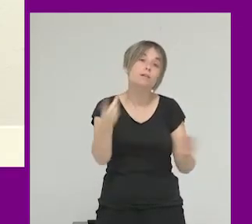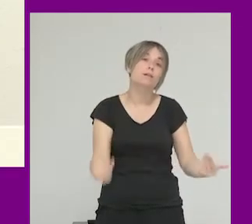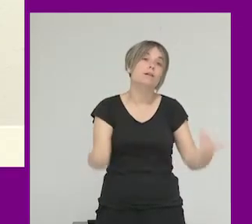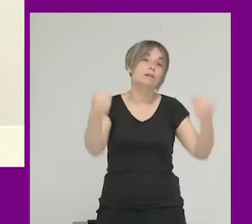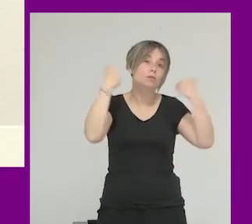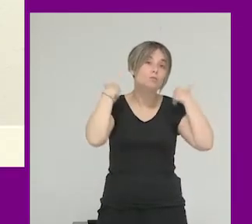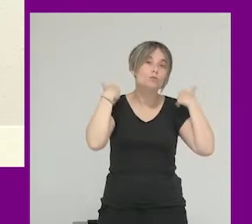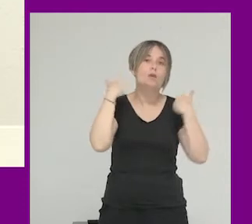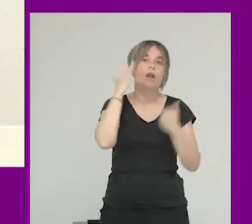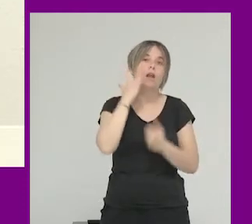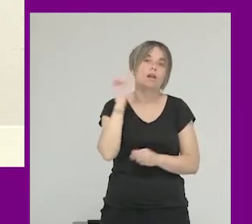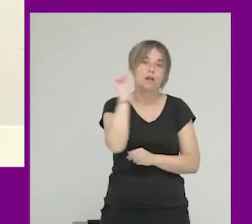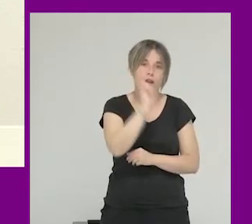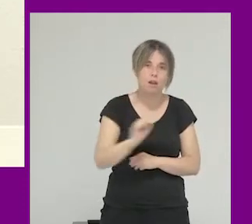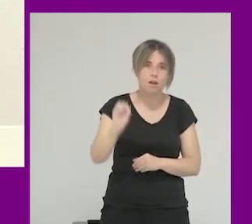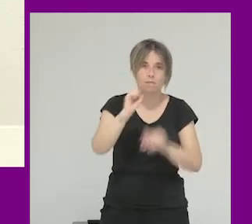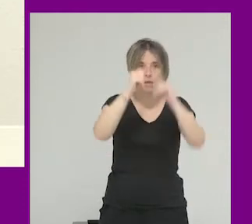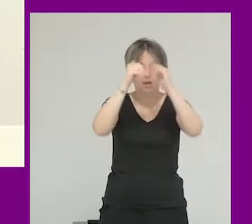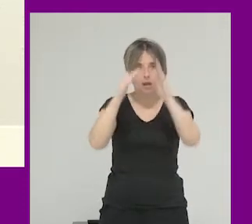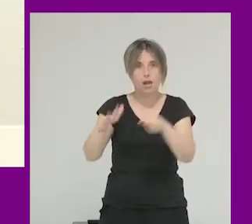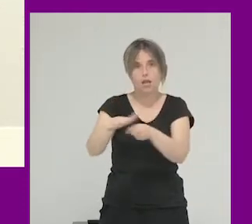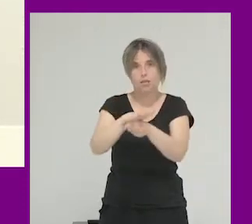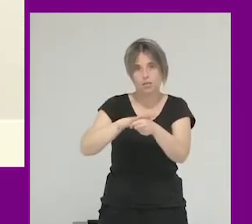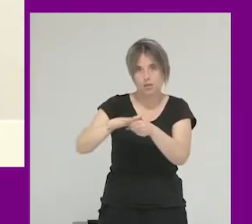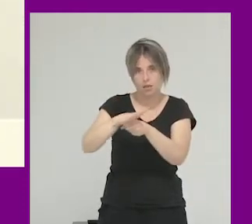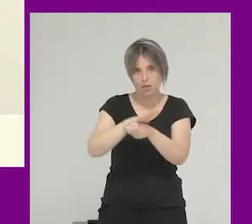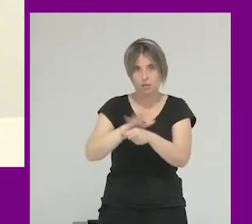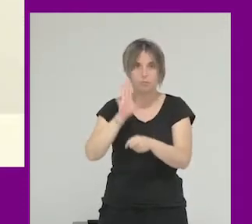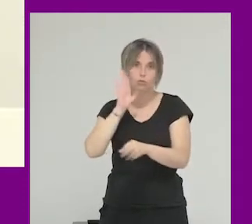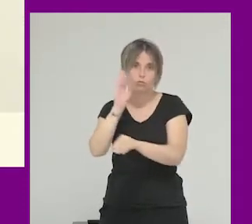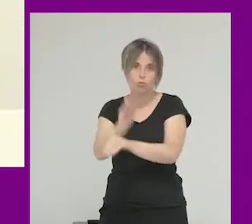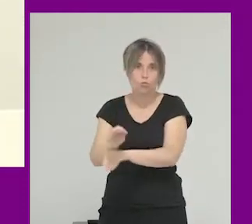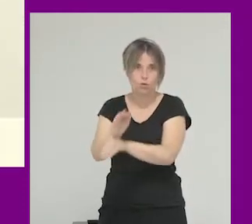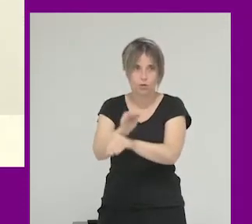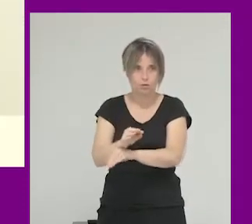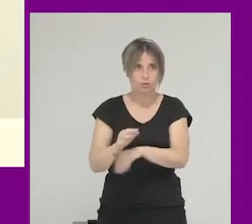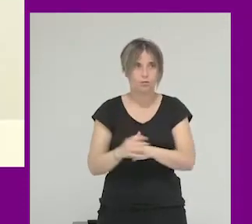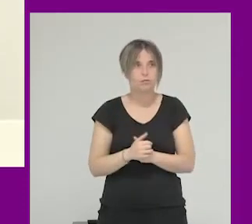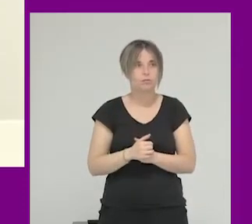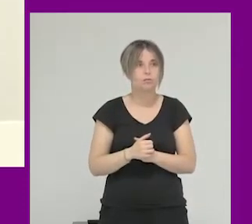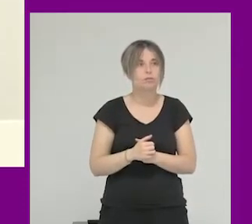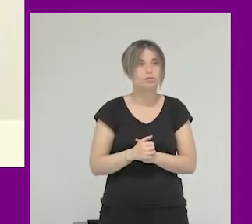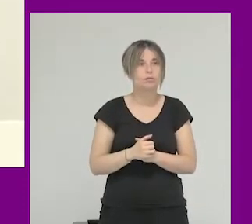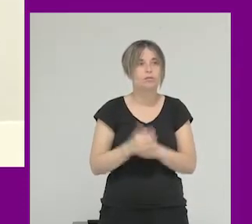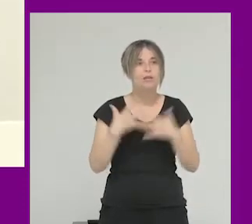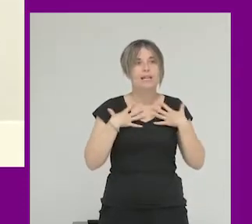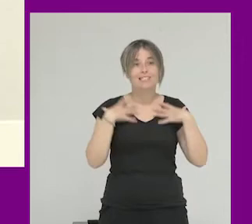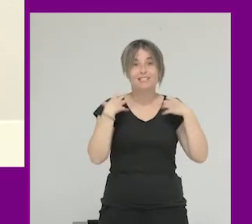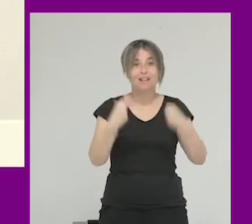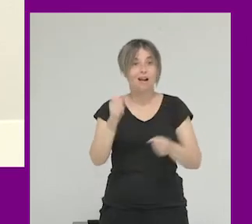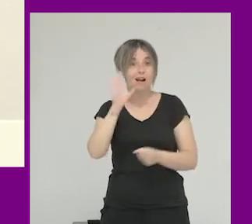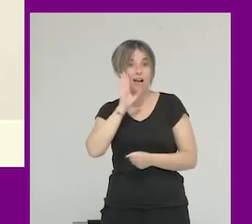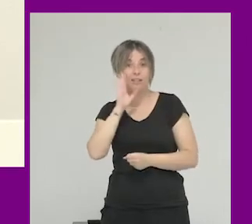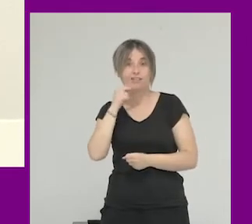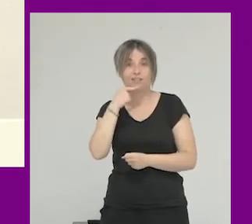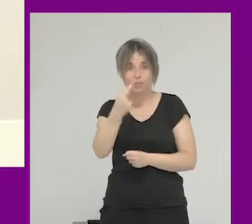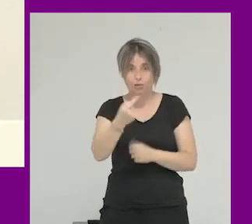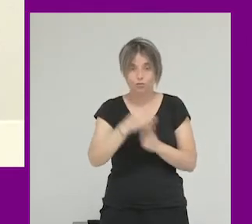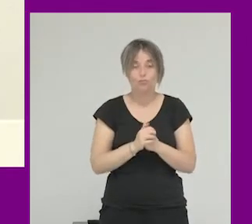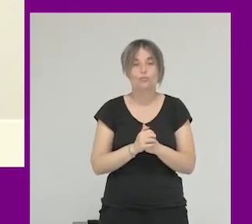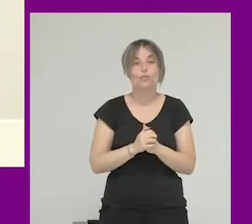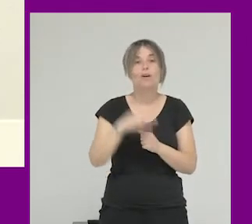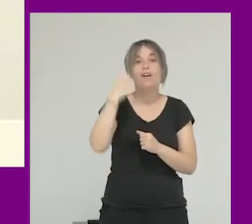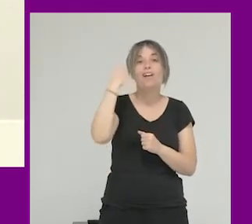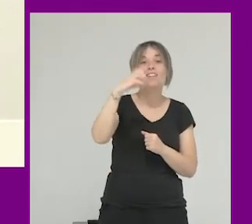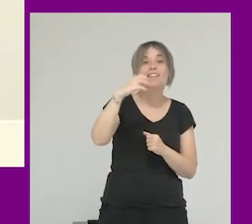todas las de todos los ámbitos de los cuidados, ¿no? En la ciencia de la salud, ya lo he dicho, ¿no? La ciencia de la